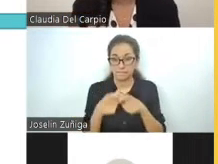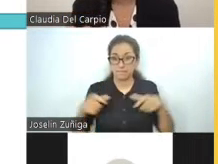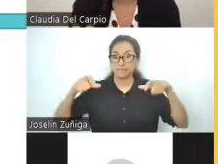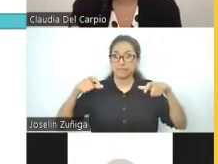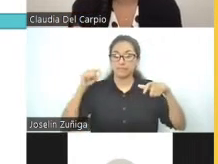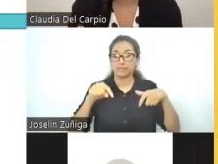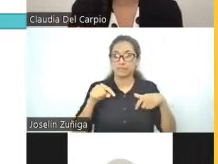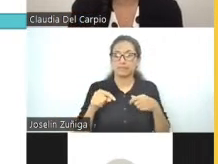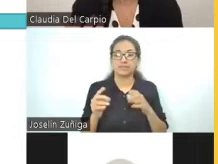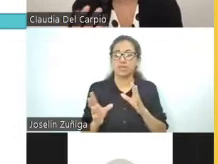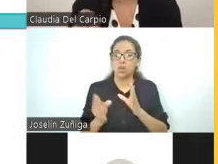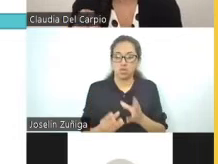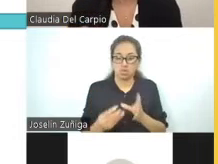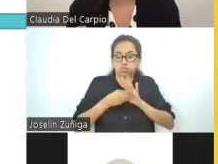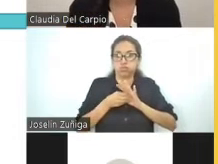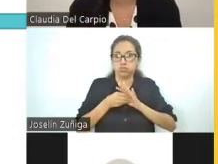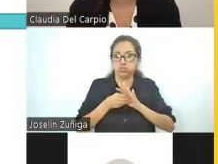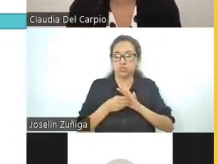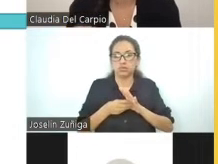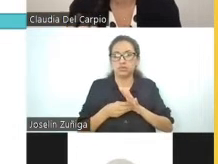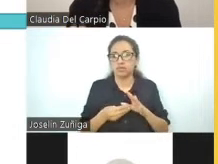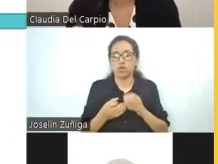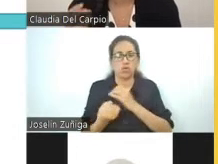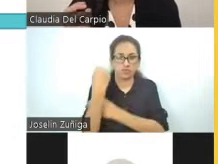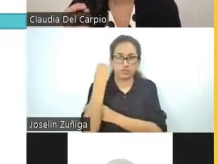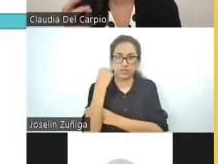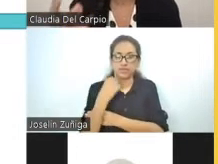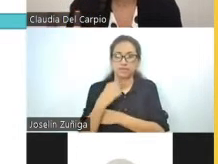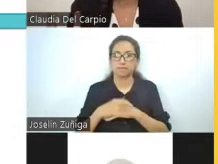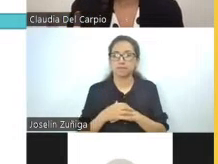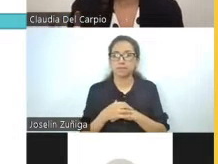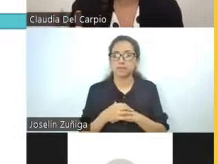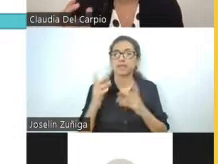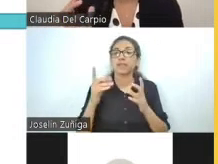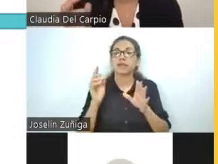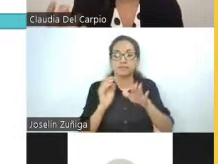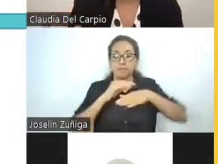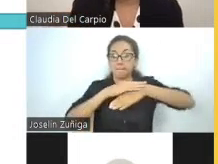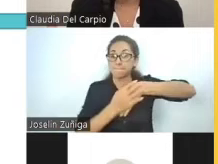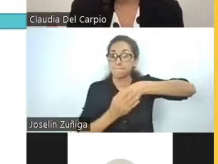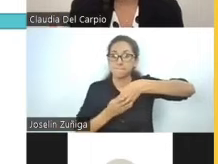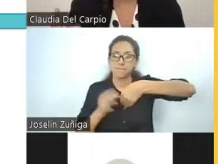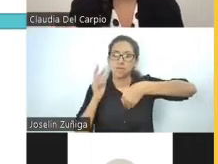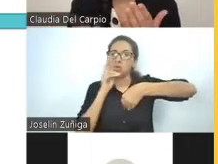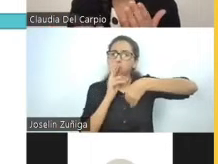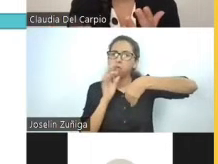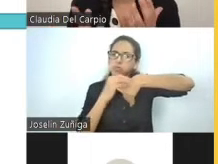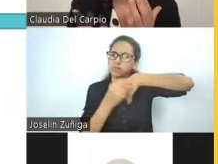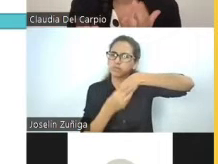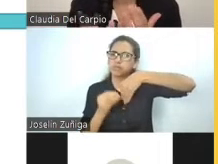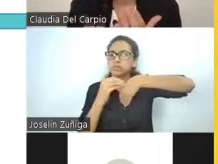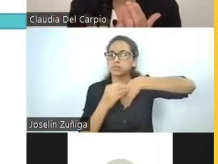sumamente alergénicos y son causa de dermatitis, irritaciones